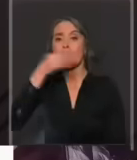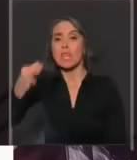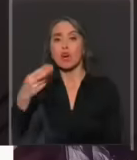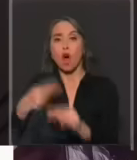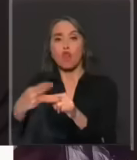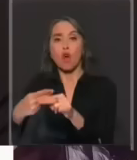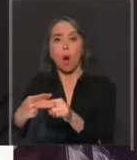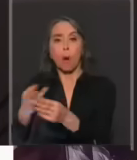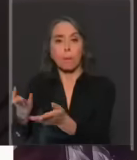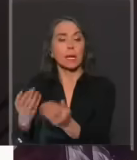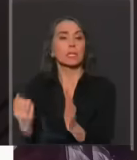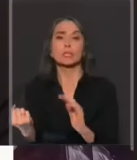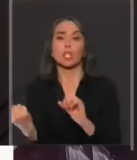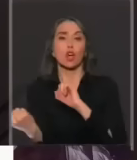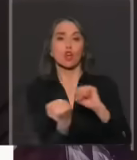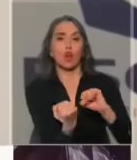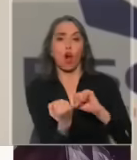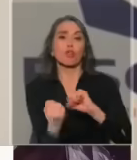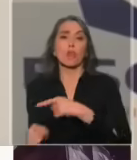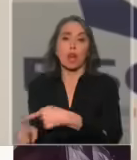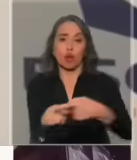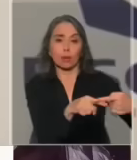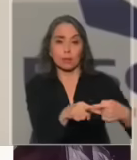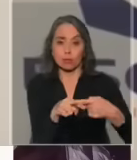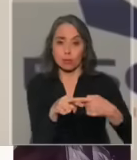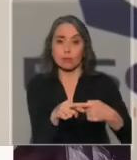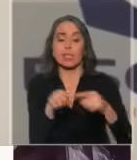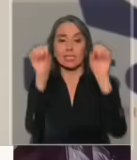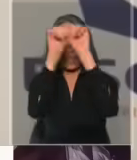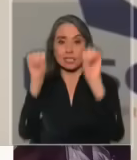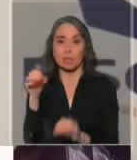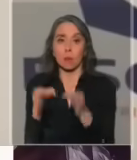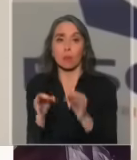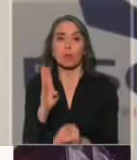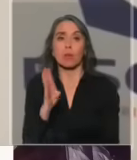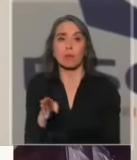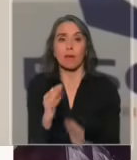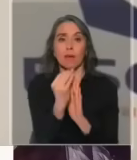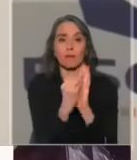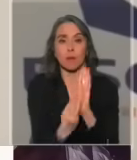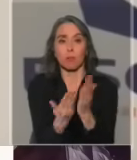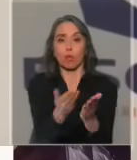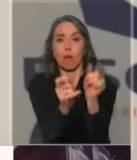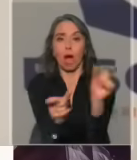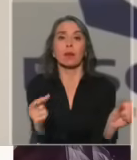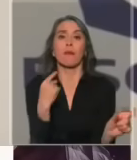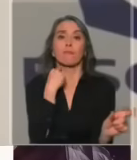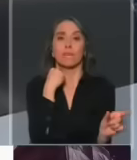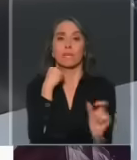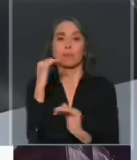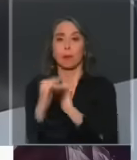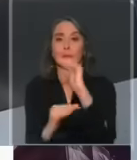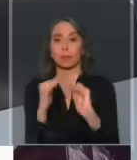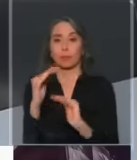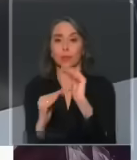contra de todo lo que como sociedad y como sistema de justicia debemos a las víctimas en materia de